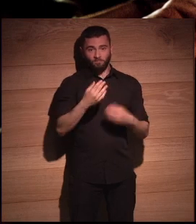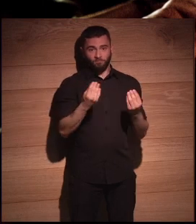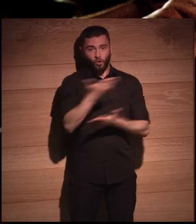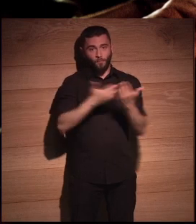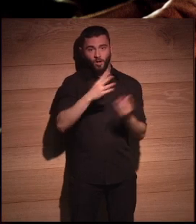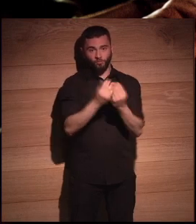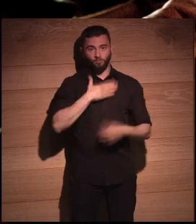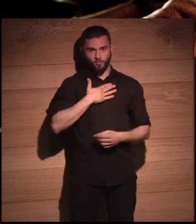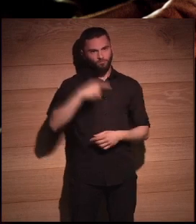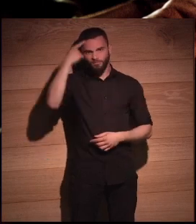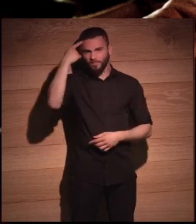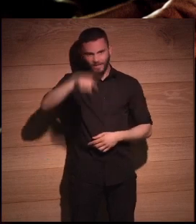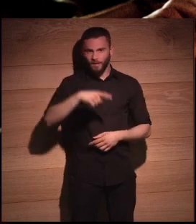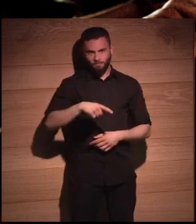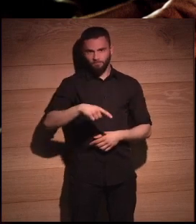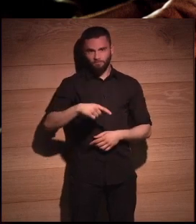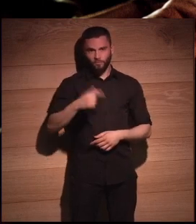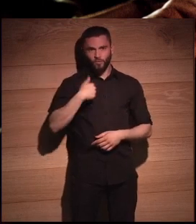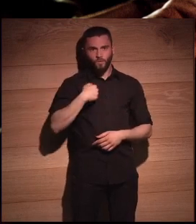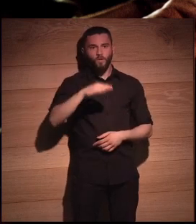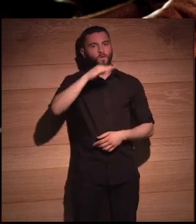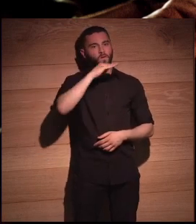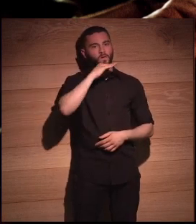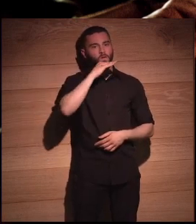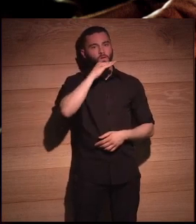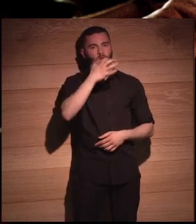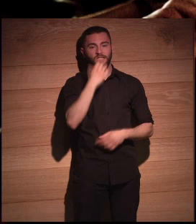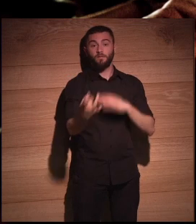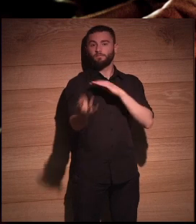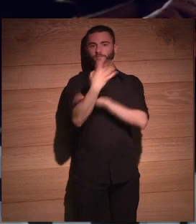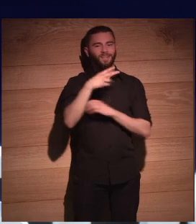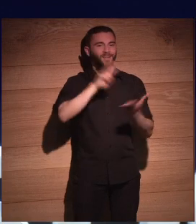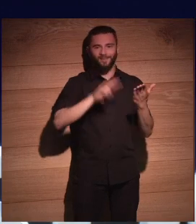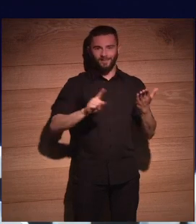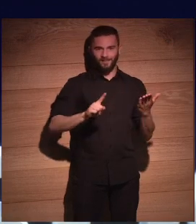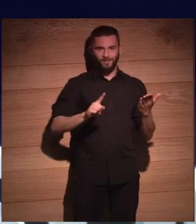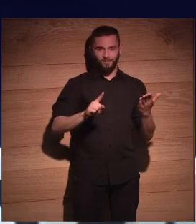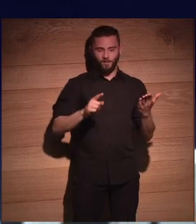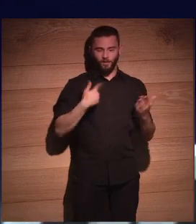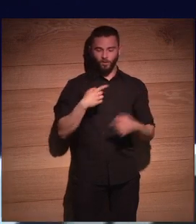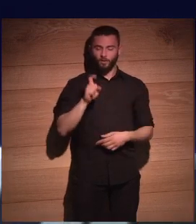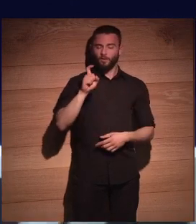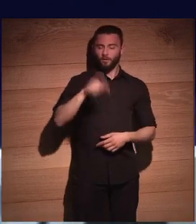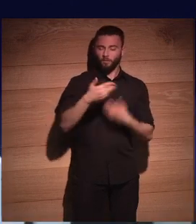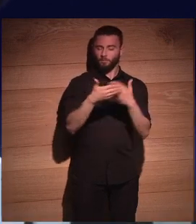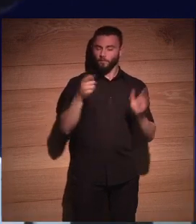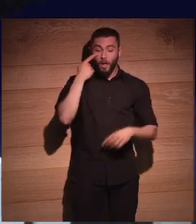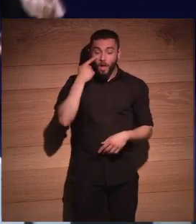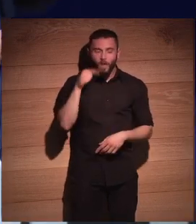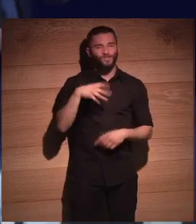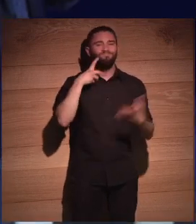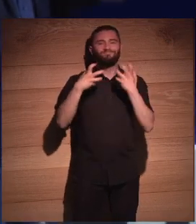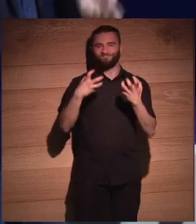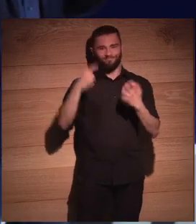memoria, yo me pongo de muy mal humor cuando me envían cosas que no han leído, ¿vale? Y lo noto nada más que hago clic, porque lo leo yo y digo, no puede ser